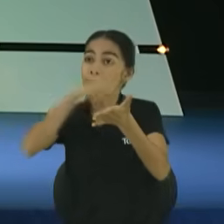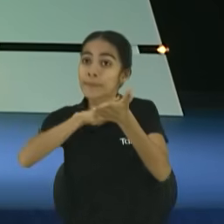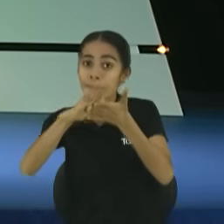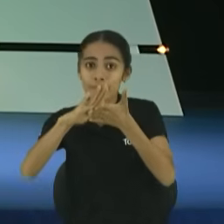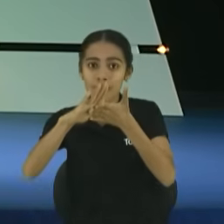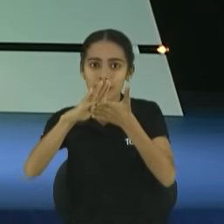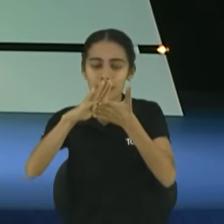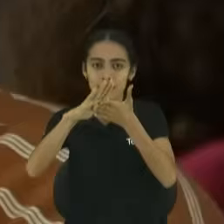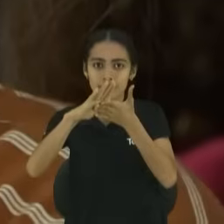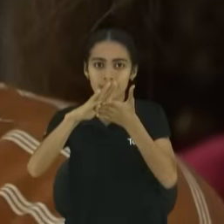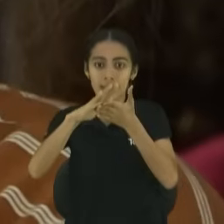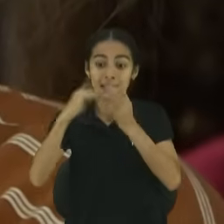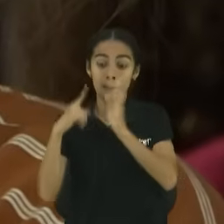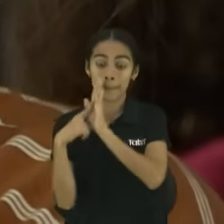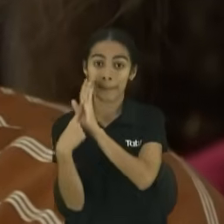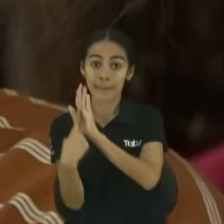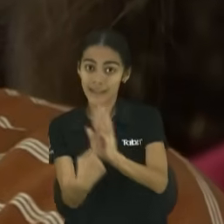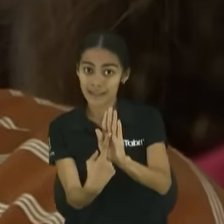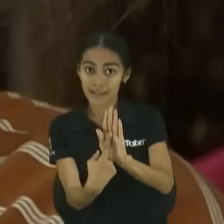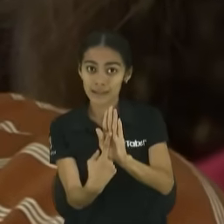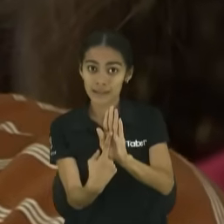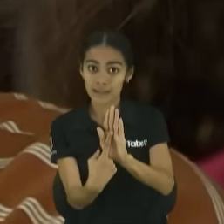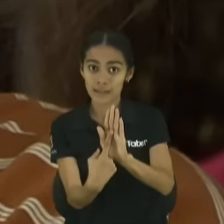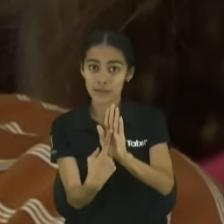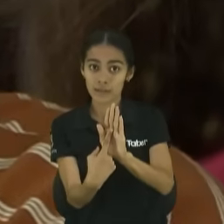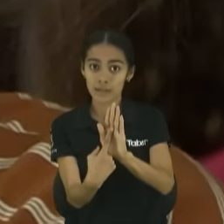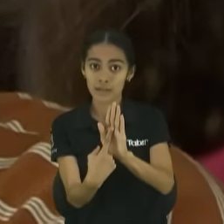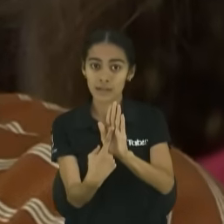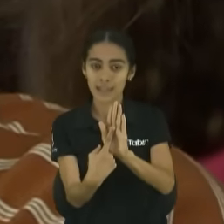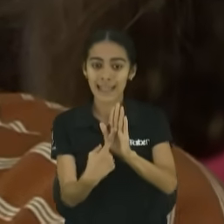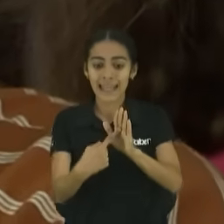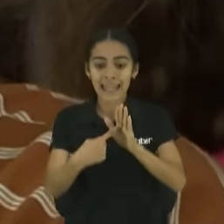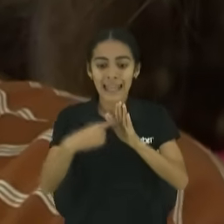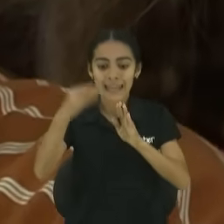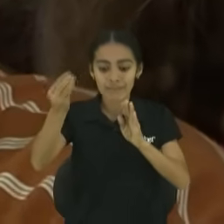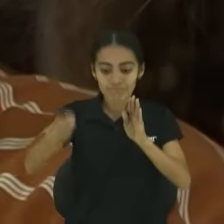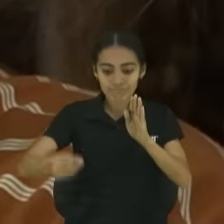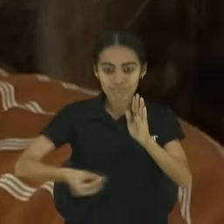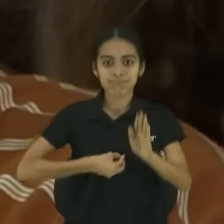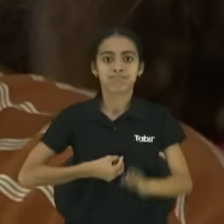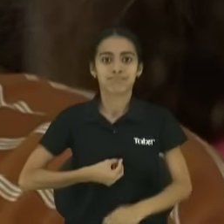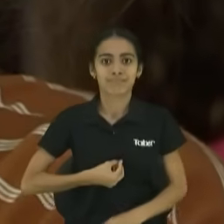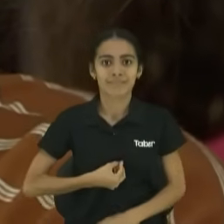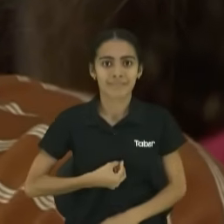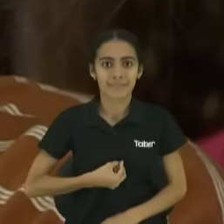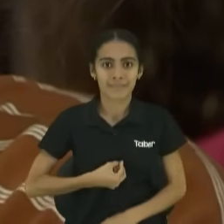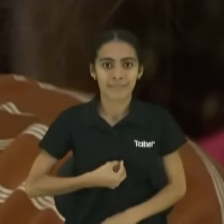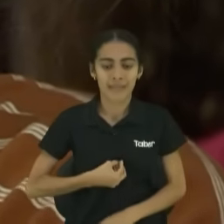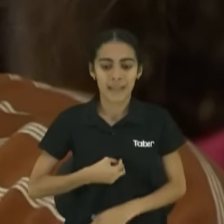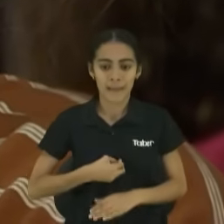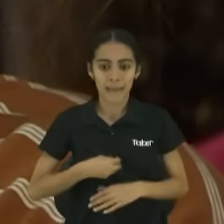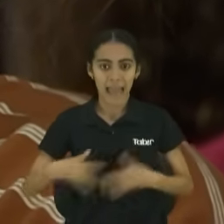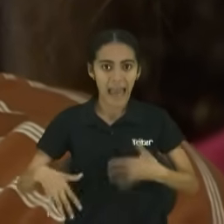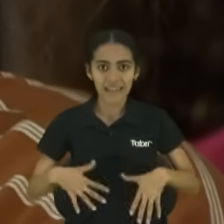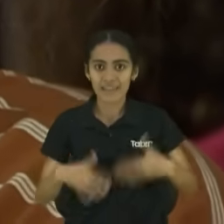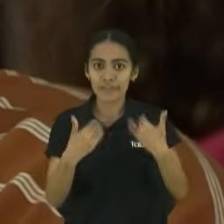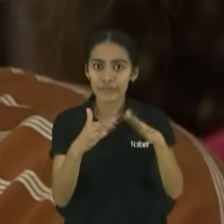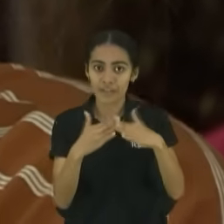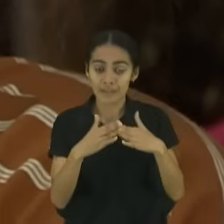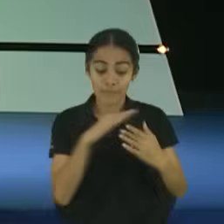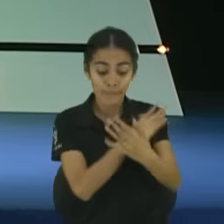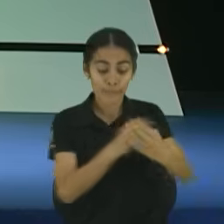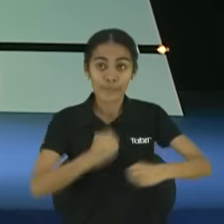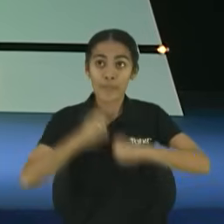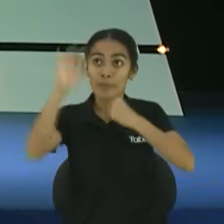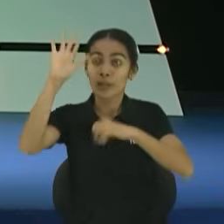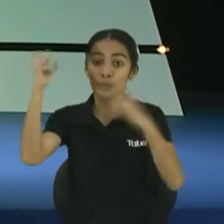no solo se manifiesta, Él actúa sobre nosotros y nos empodera para su gloria.